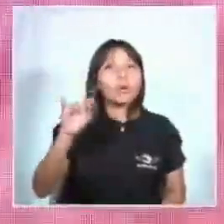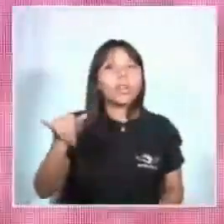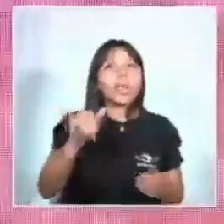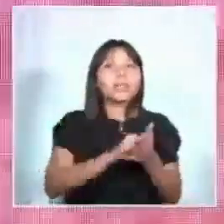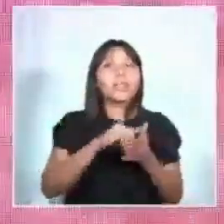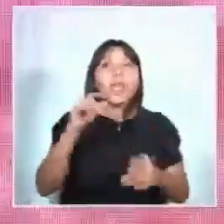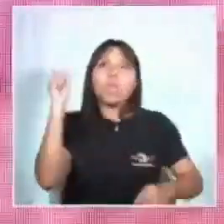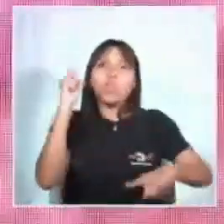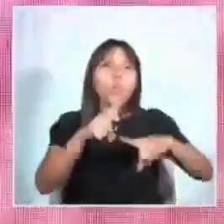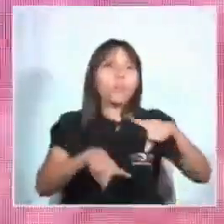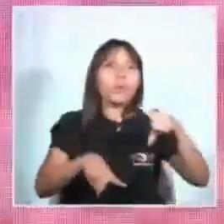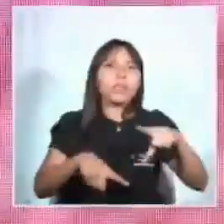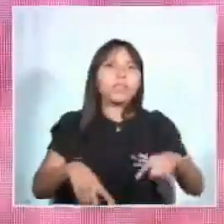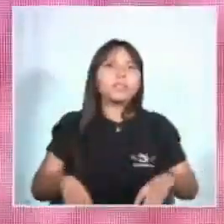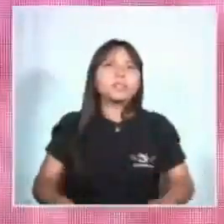no puedes soportar.